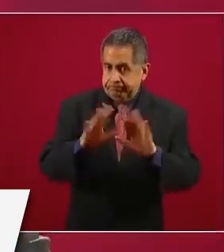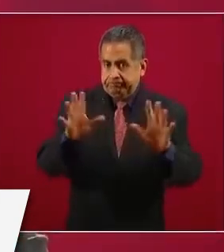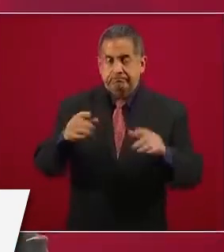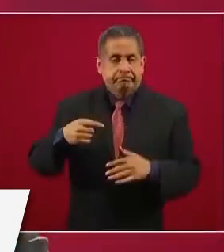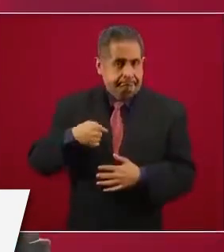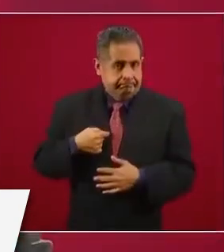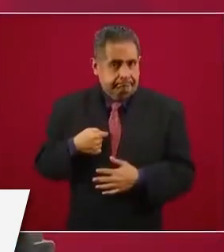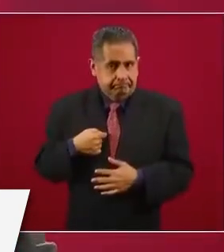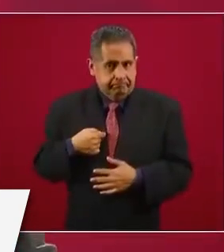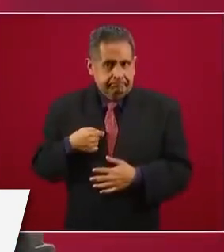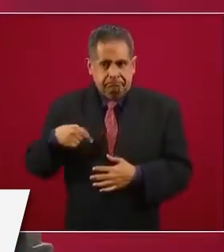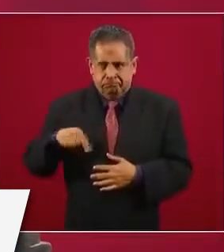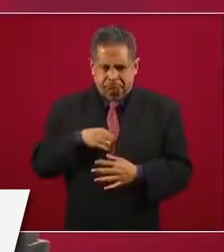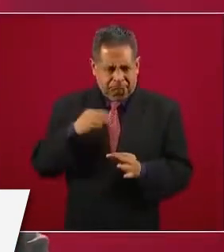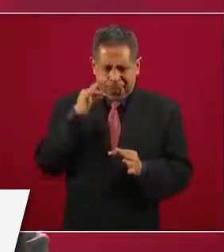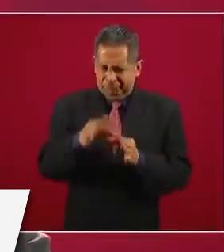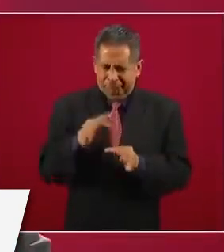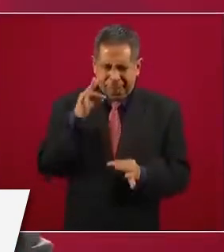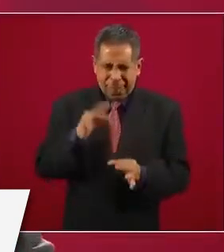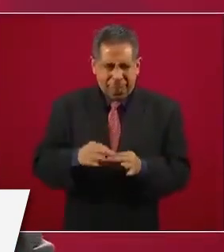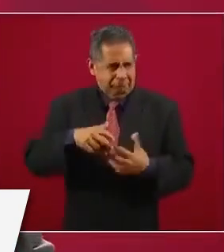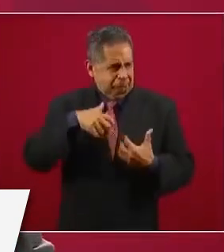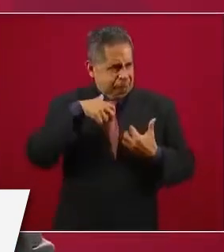Nosotros estamos entregando